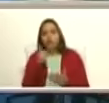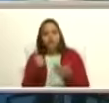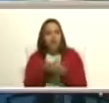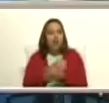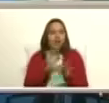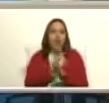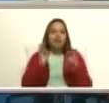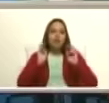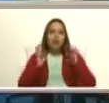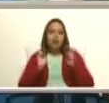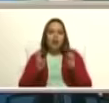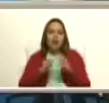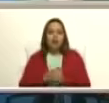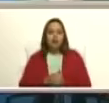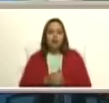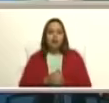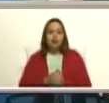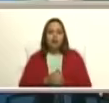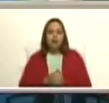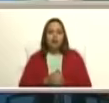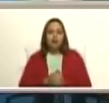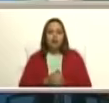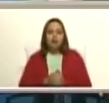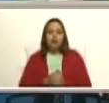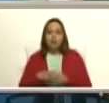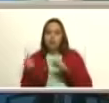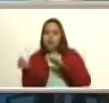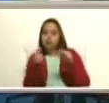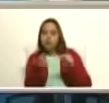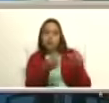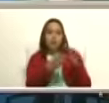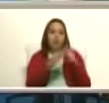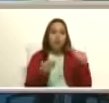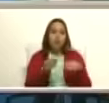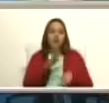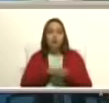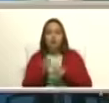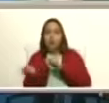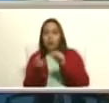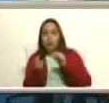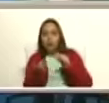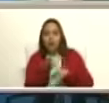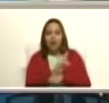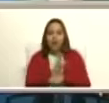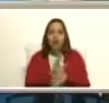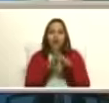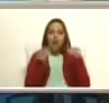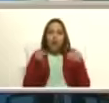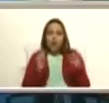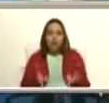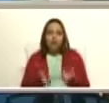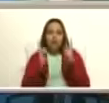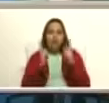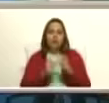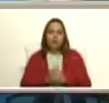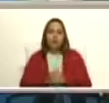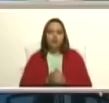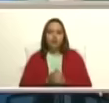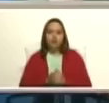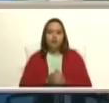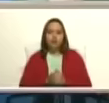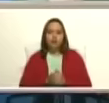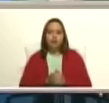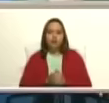tema, conversarlo todo, porque conversadito todo es posible. Esa